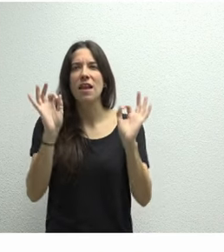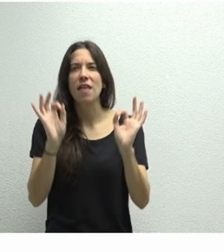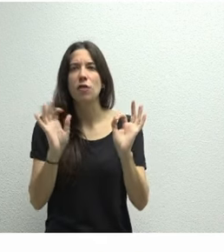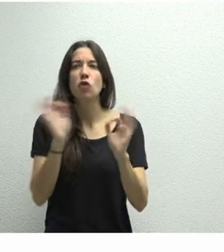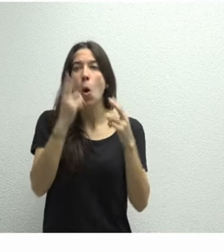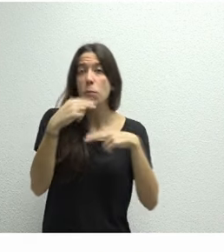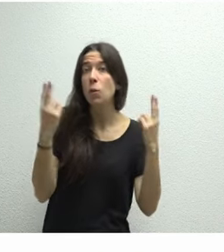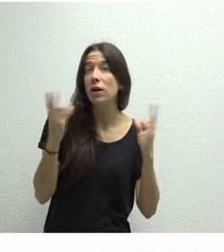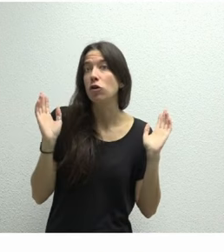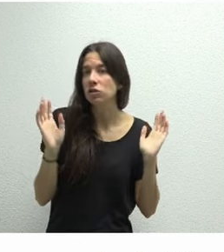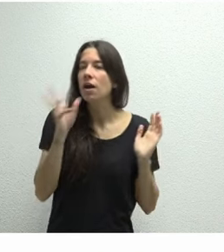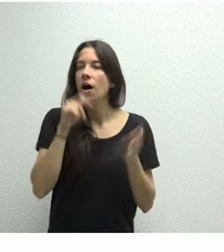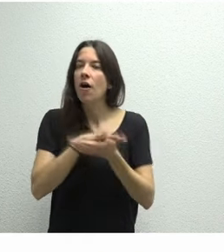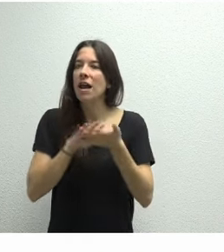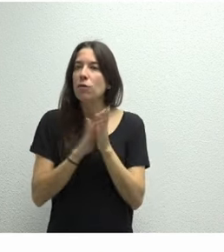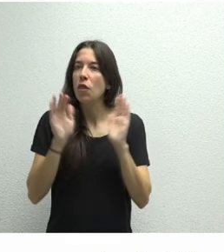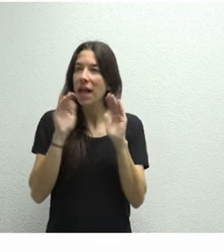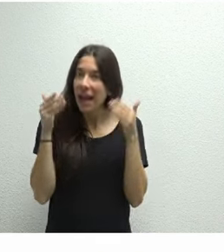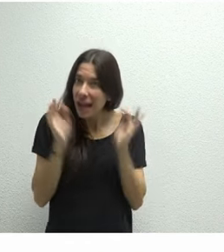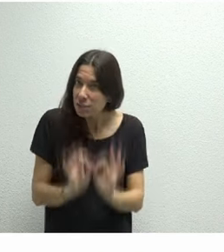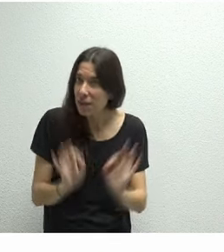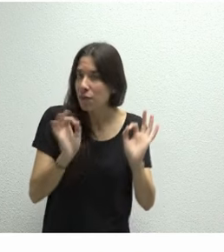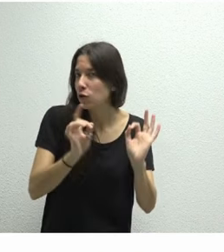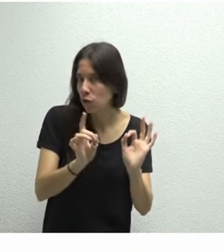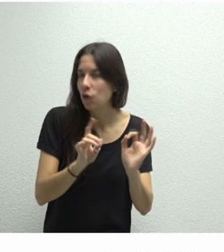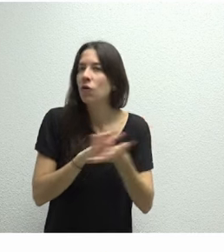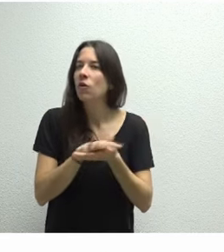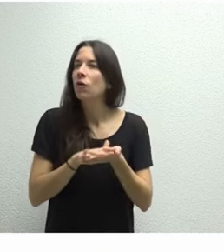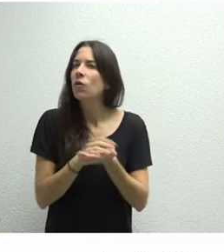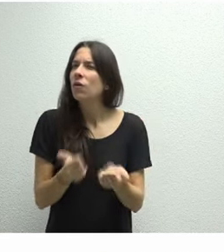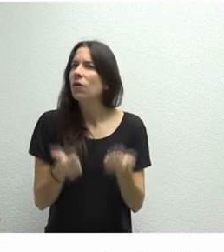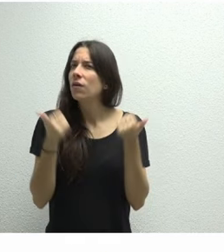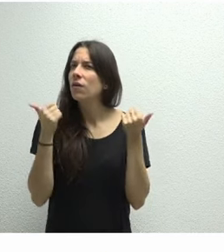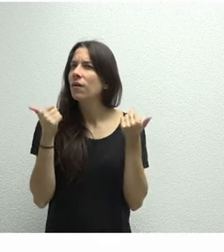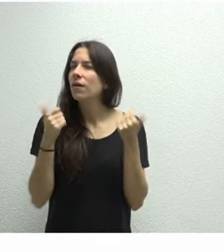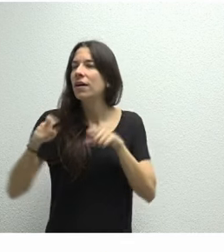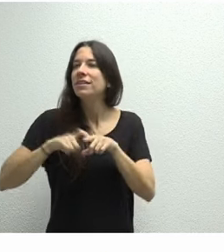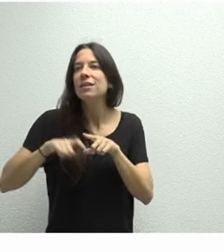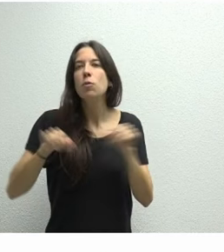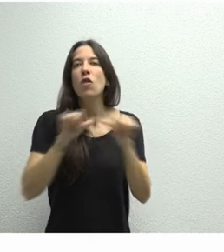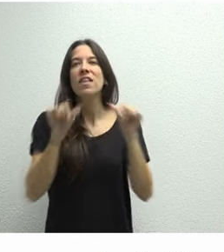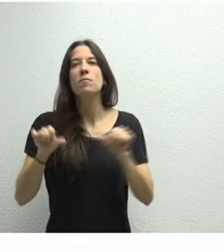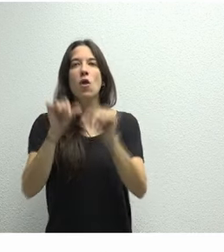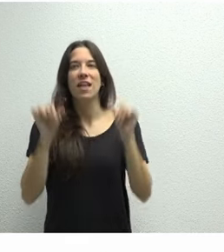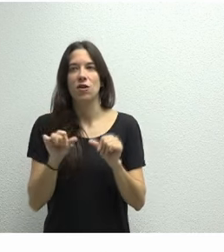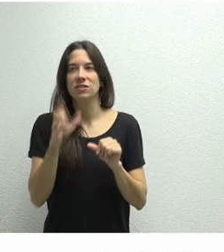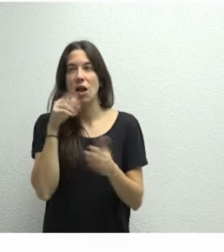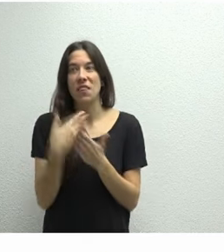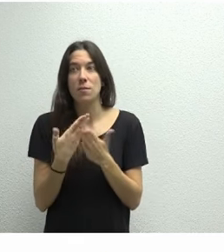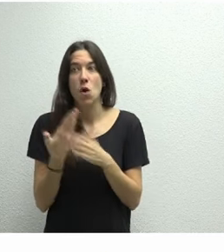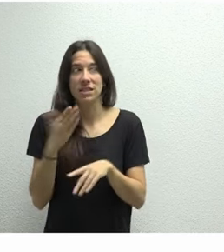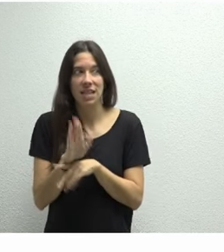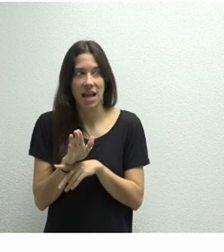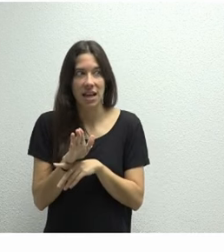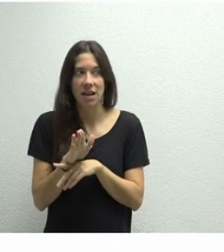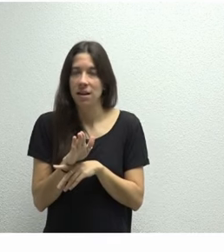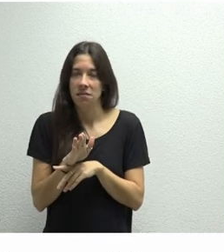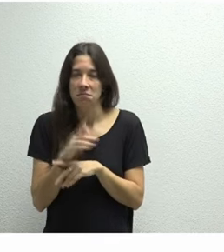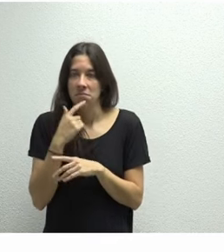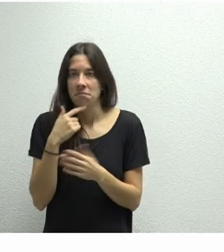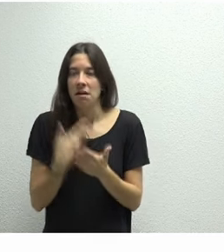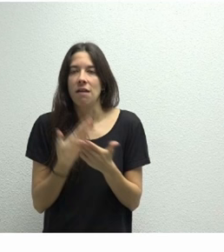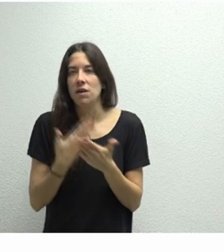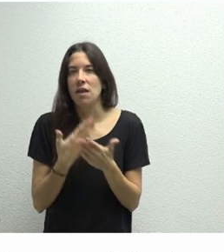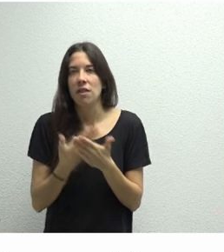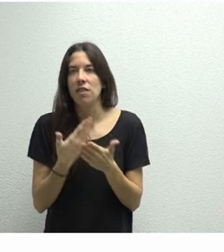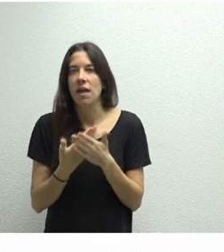eh Sino en ese tipo de modelos que están demostrando evidencias Pero bueno cada maesto